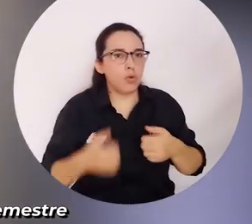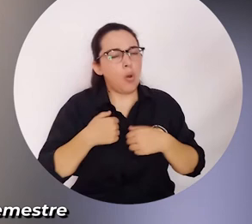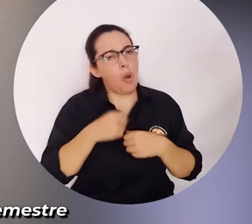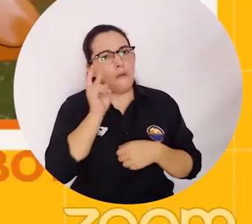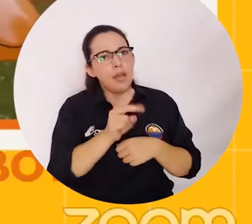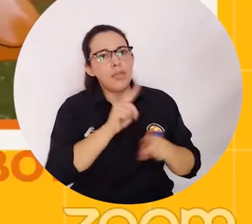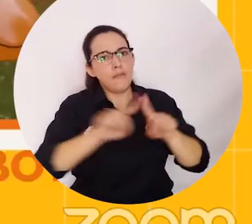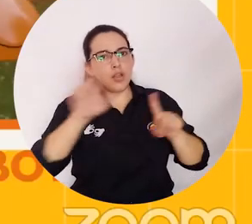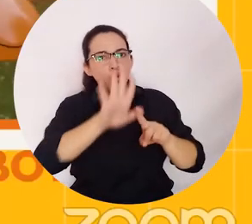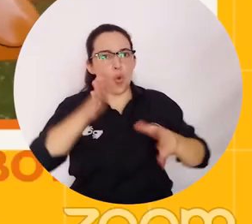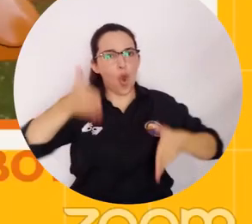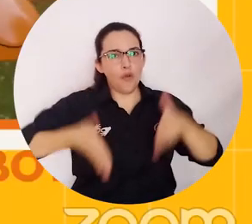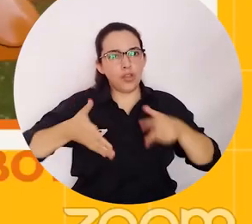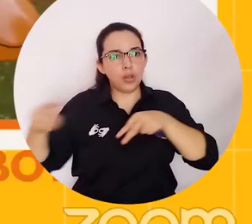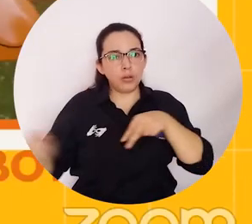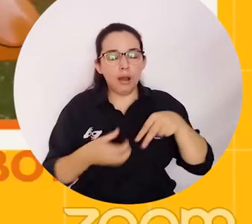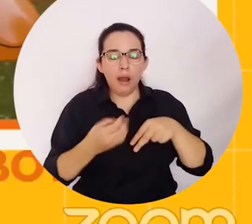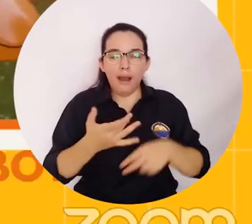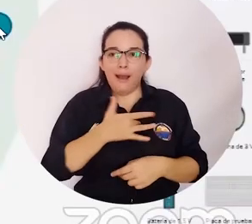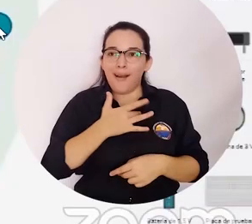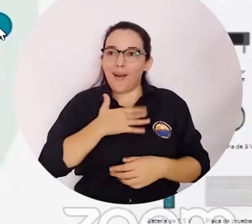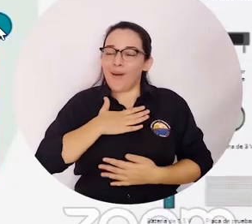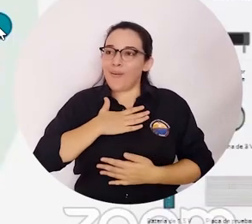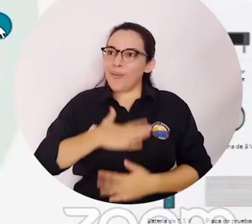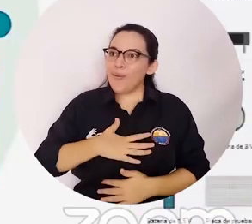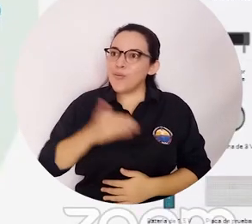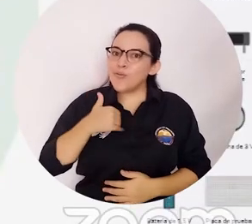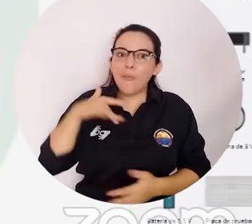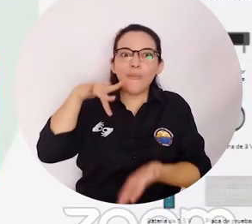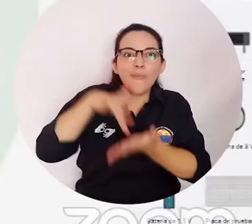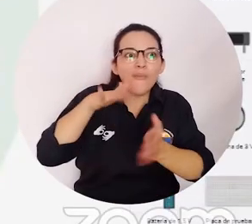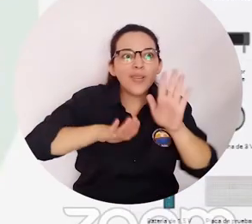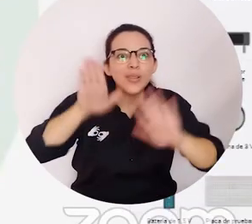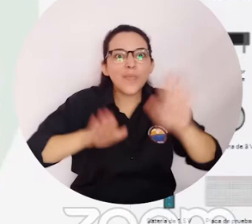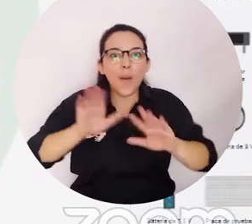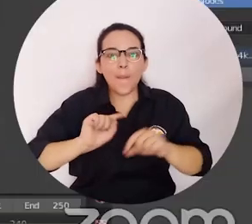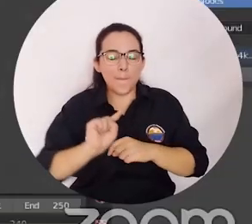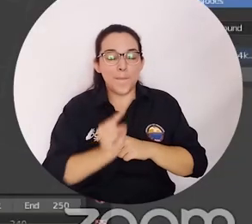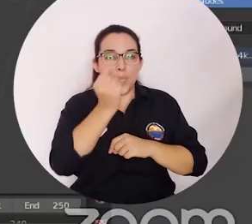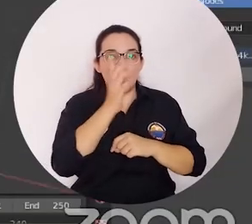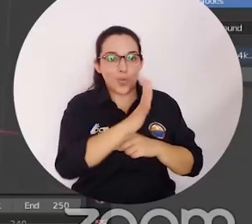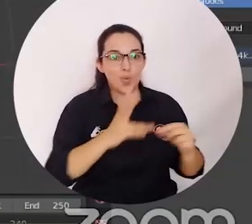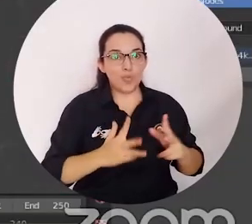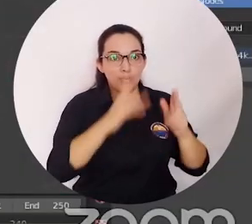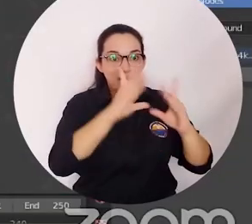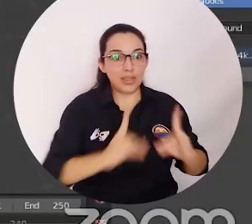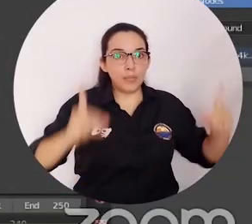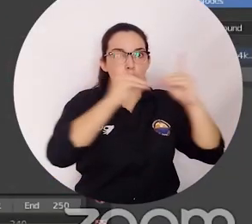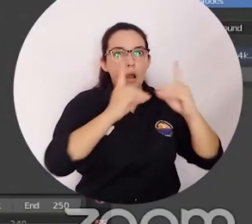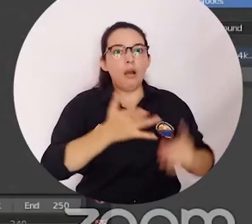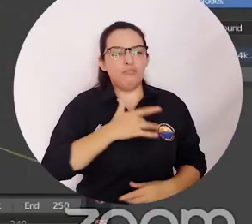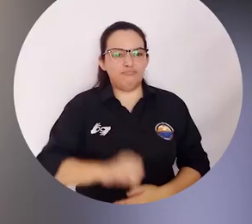robótica educativa es de mucha satisfacción poder ser integrante y pionera de la primera corte de este diplomado y decir con orgullo que